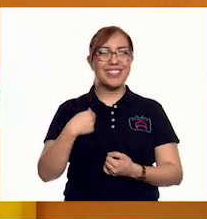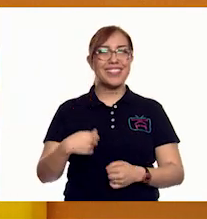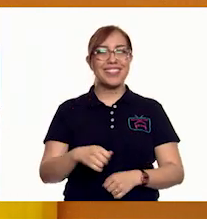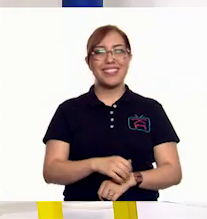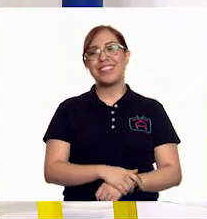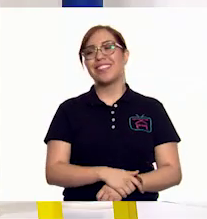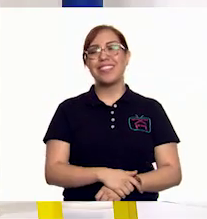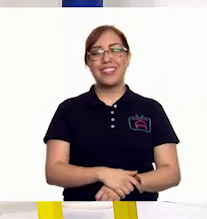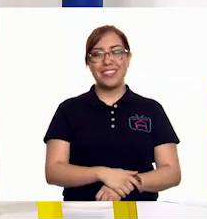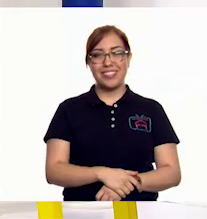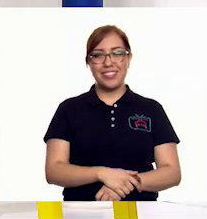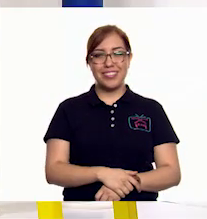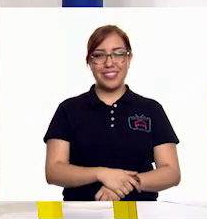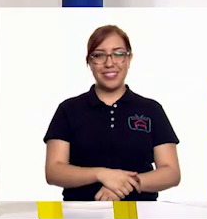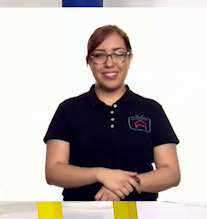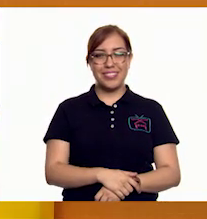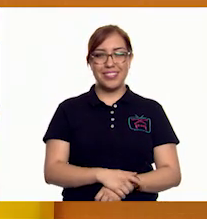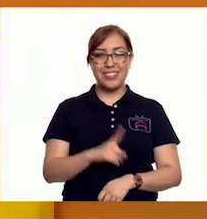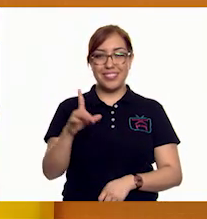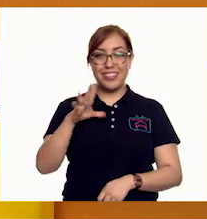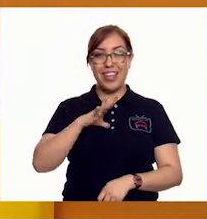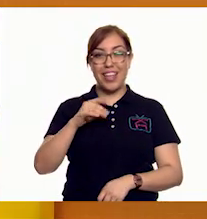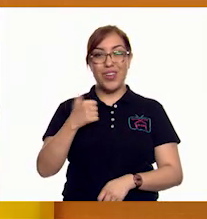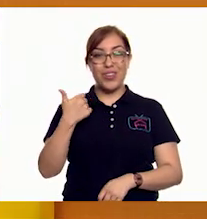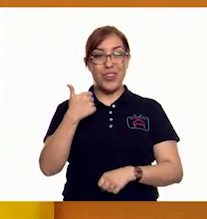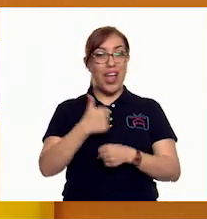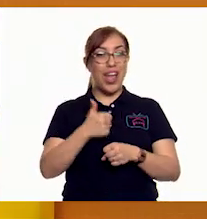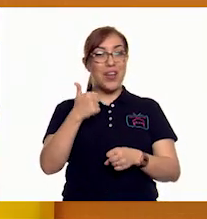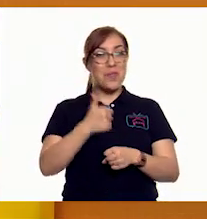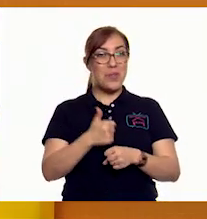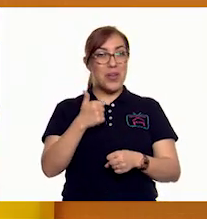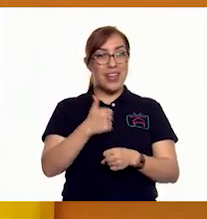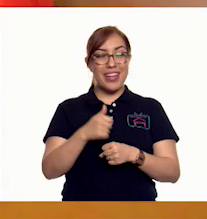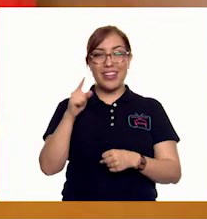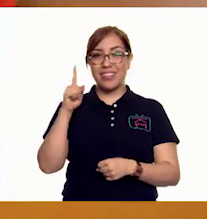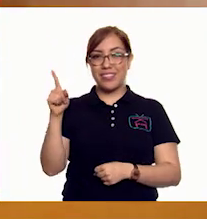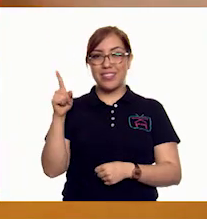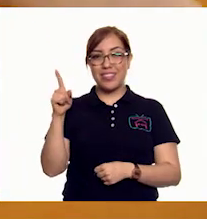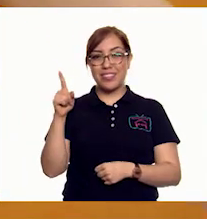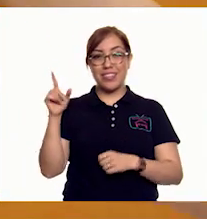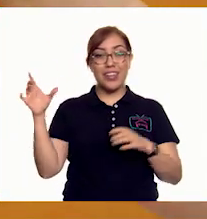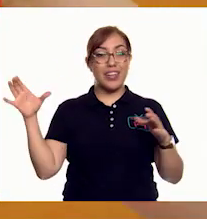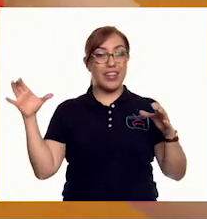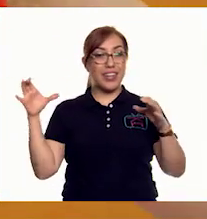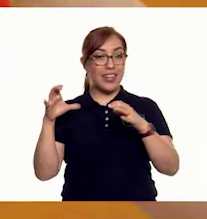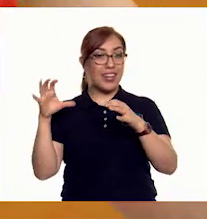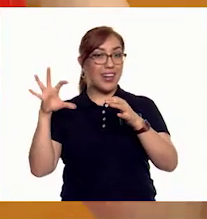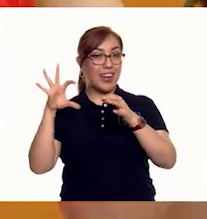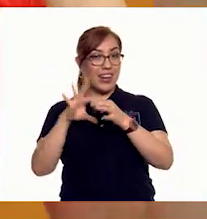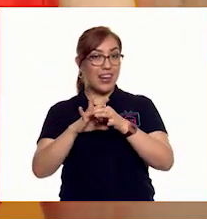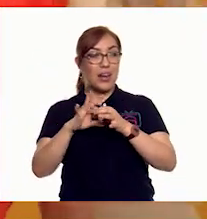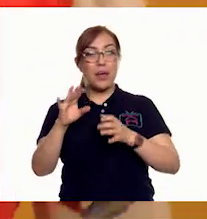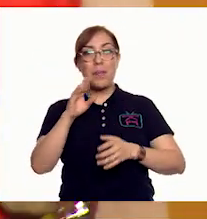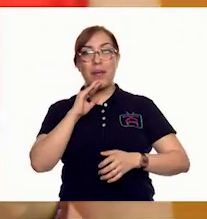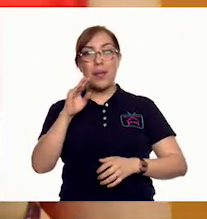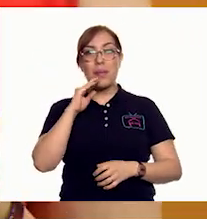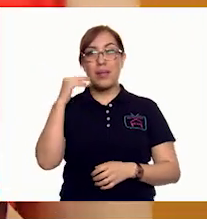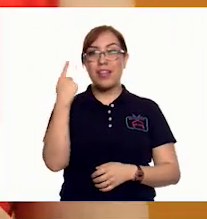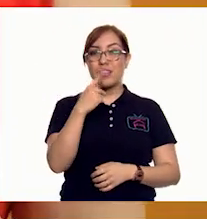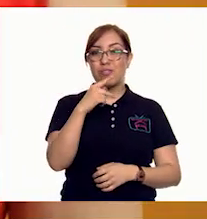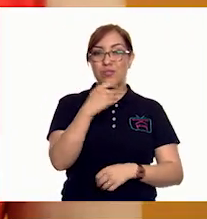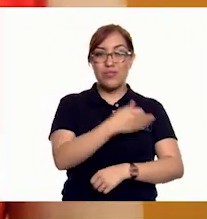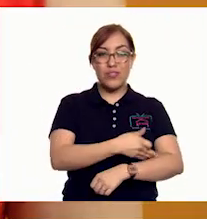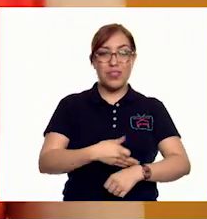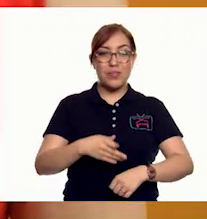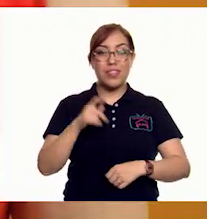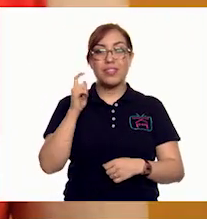muy parejas. Bien, tenemos aquí otro abuelito, pero este abuelito tiene que ver con la familia de mamá, o sea que él